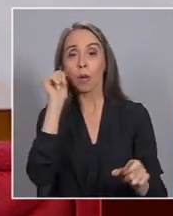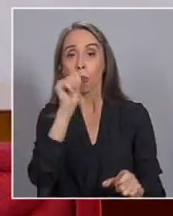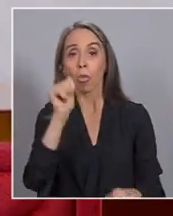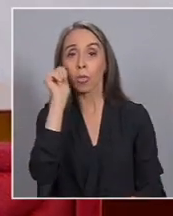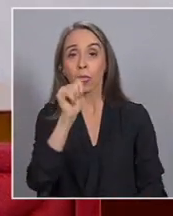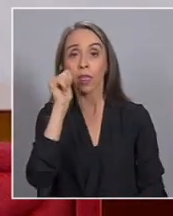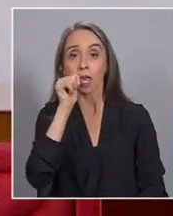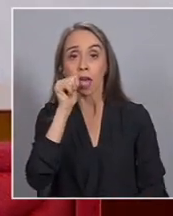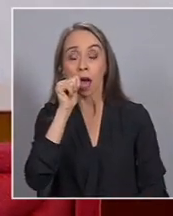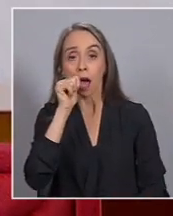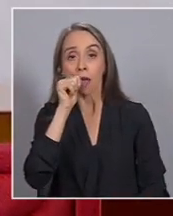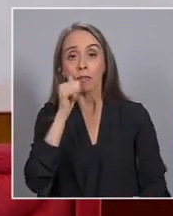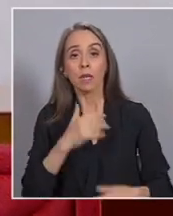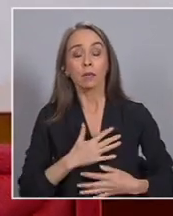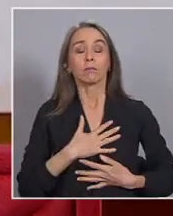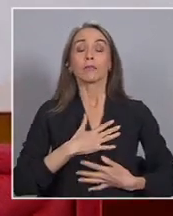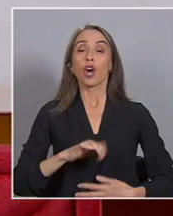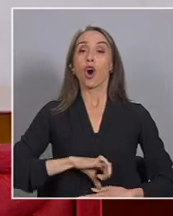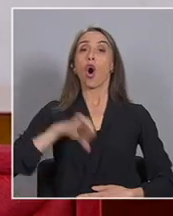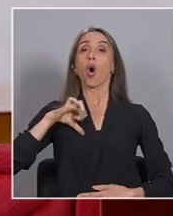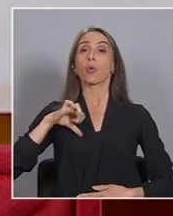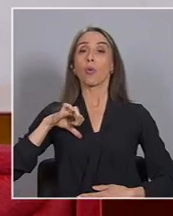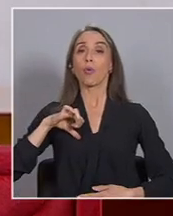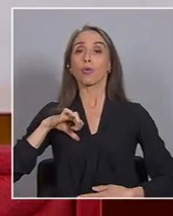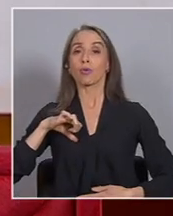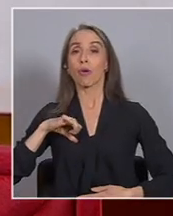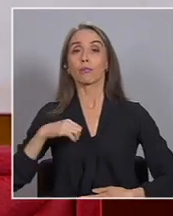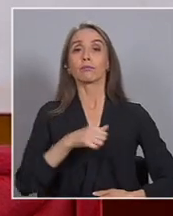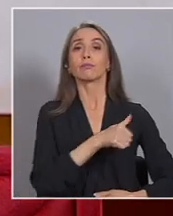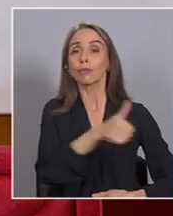día el orgullo compartido de ser chilenos.